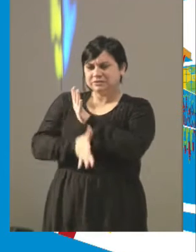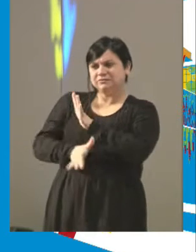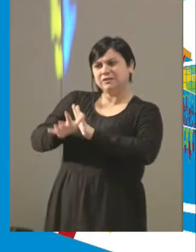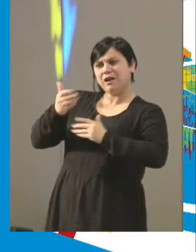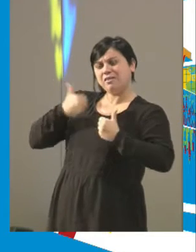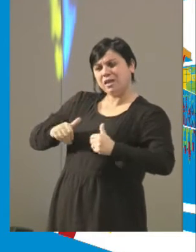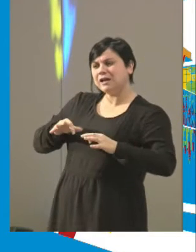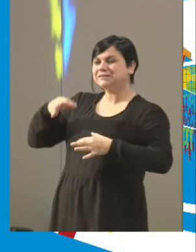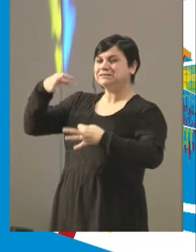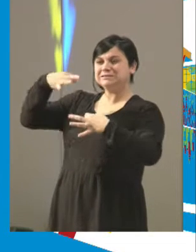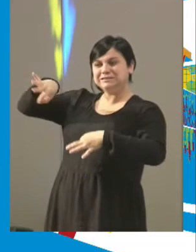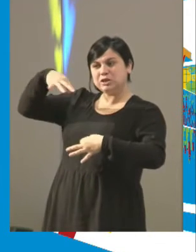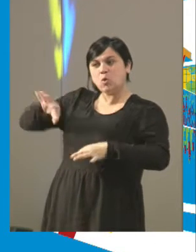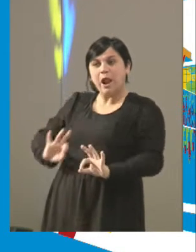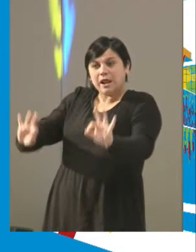tipo de singularidad.